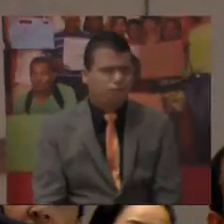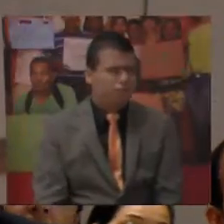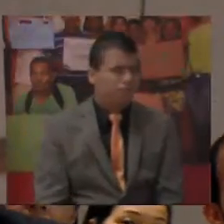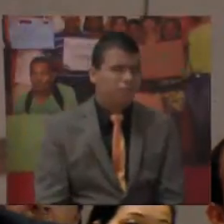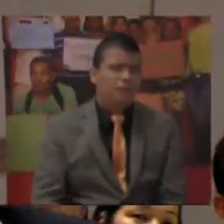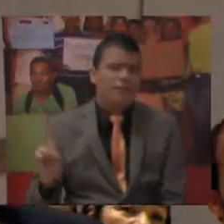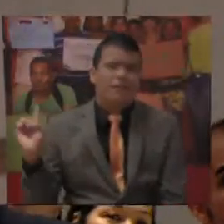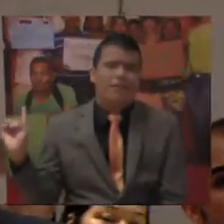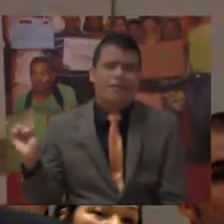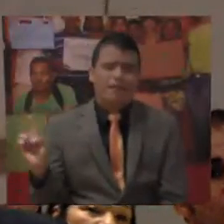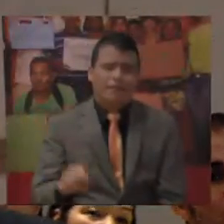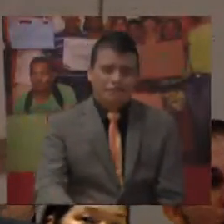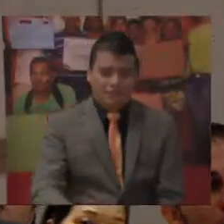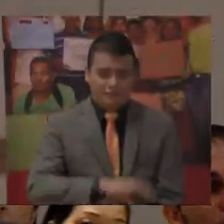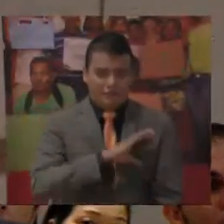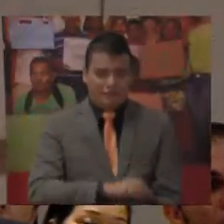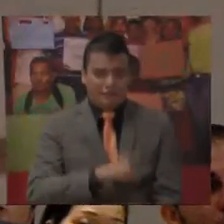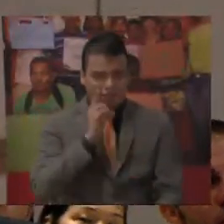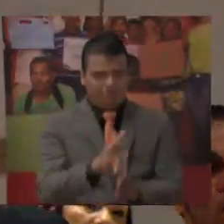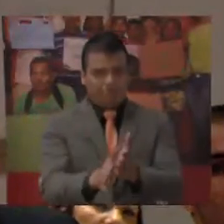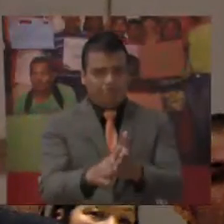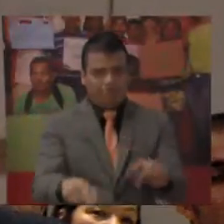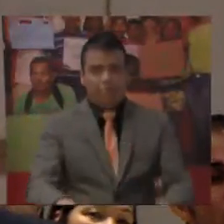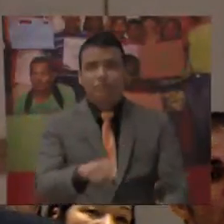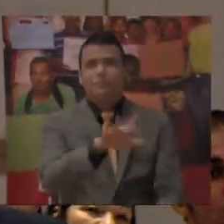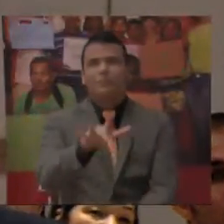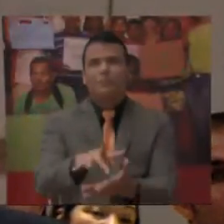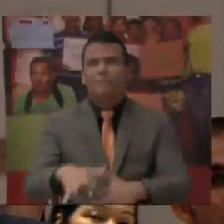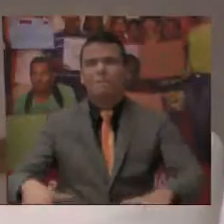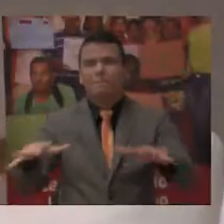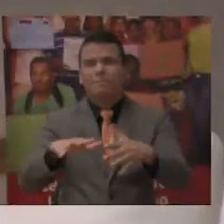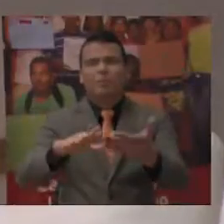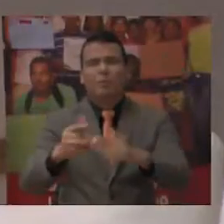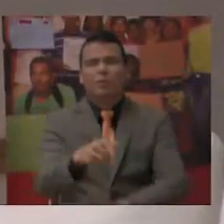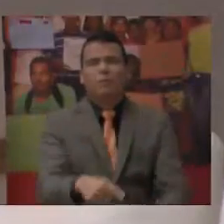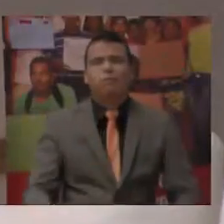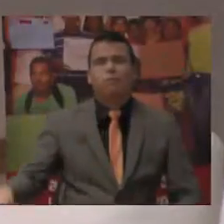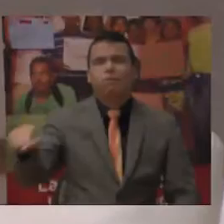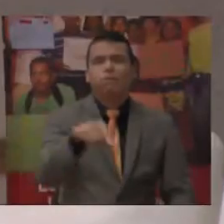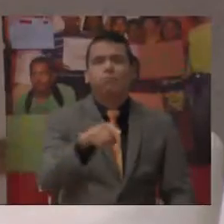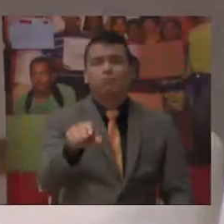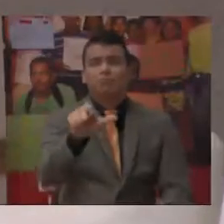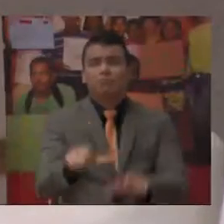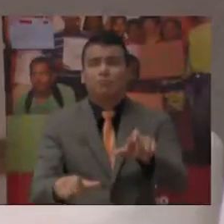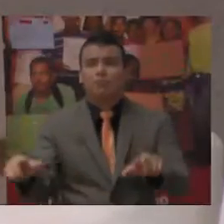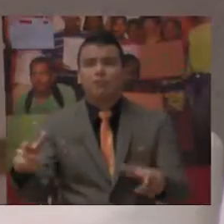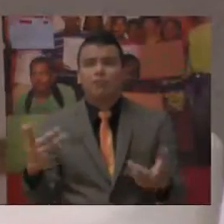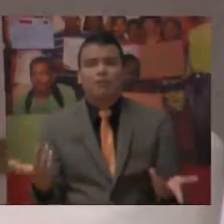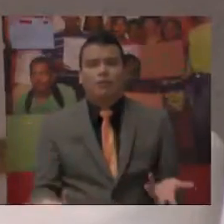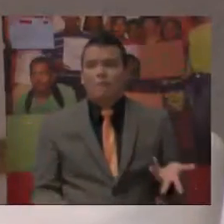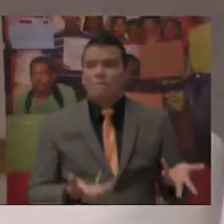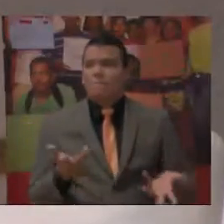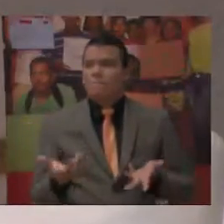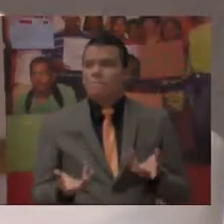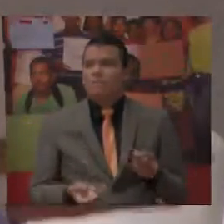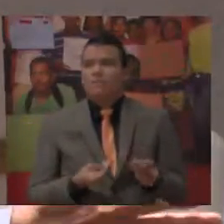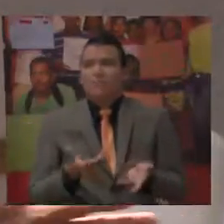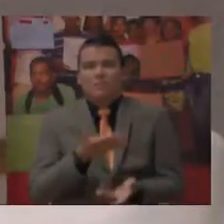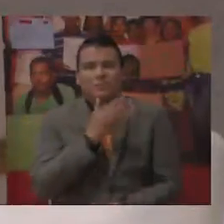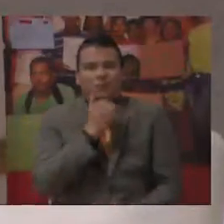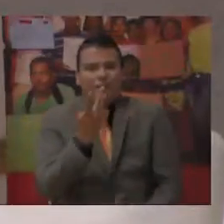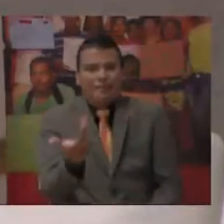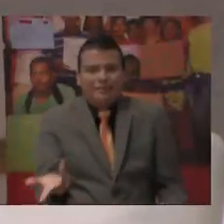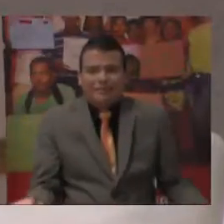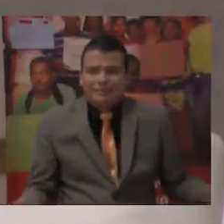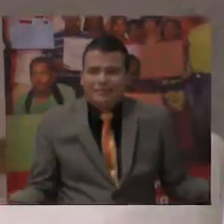hace rato, Cali, Cali. Mire, usted va a las comunas y en Cali la gente no tiene muchas veces ni qué hacer ni de qué vivir. Ese es el producto